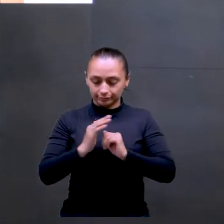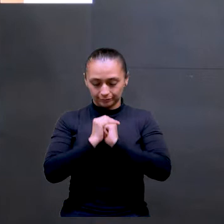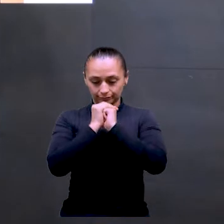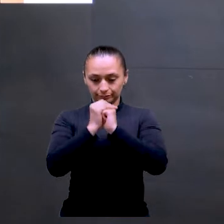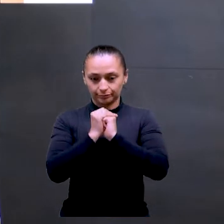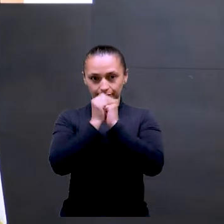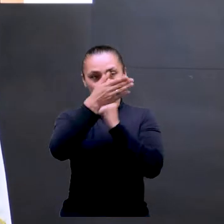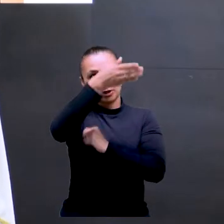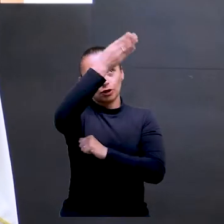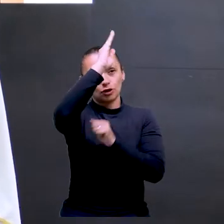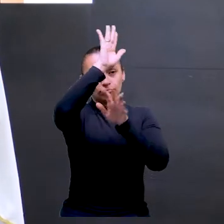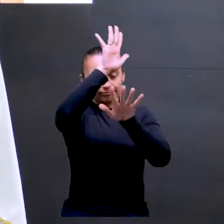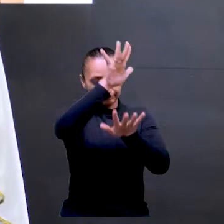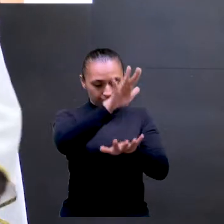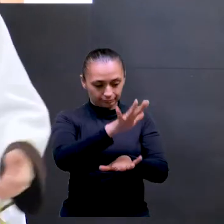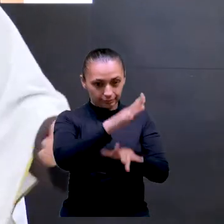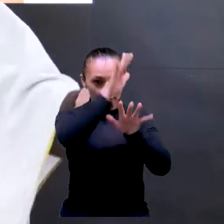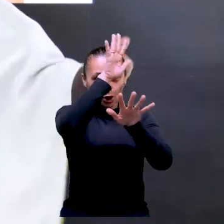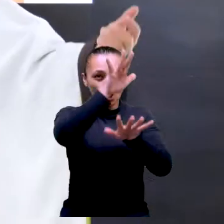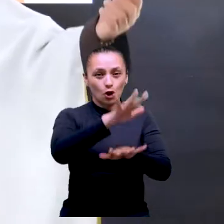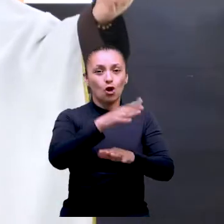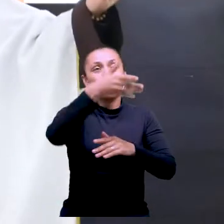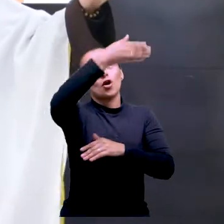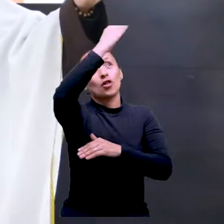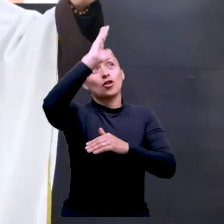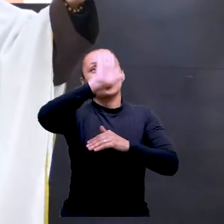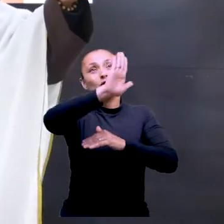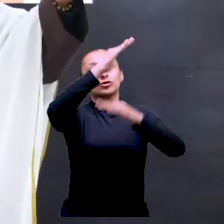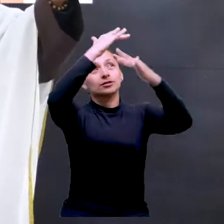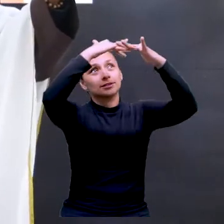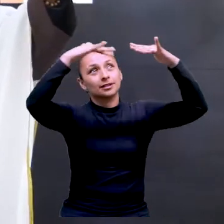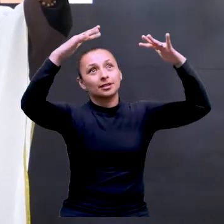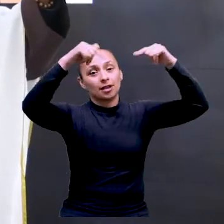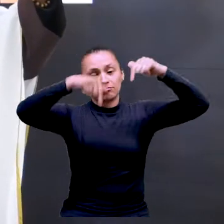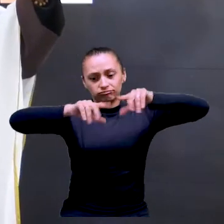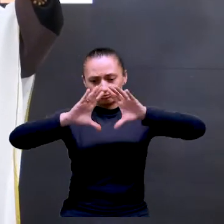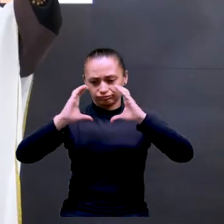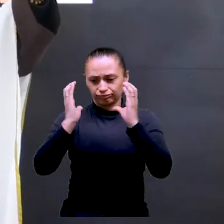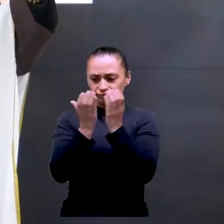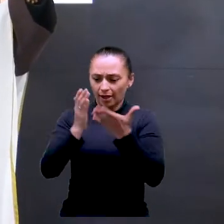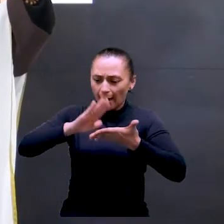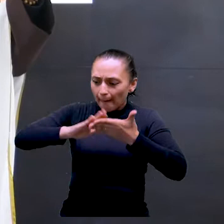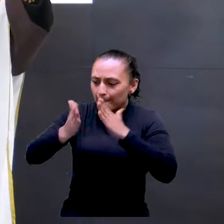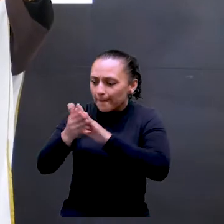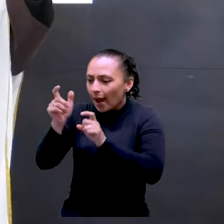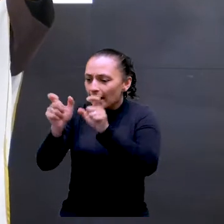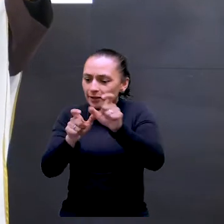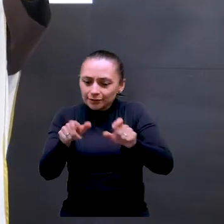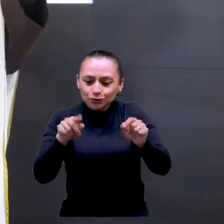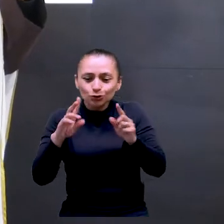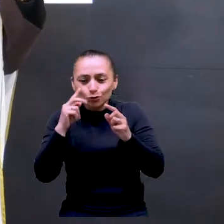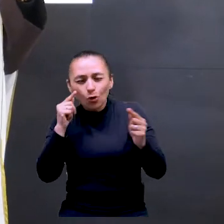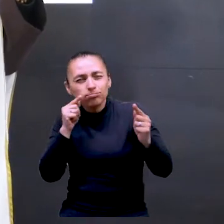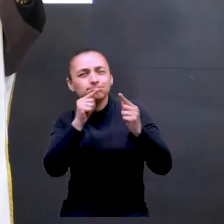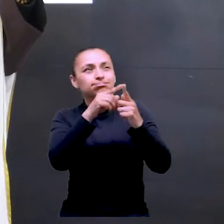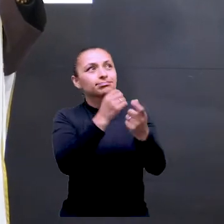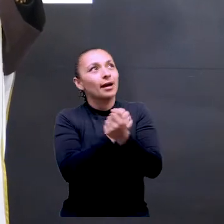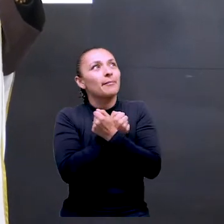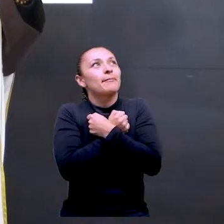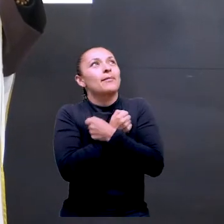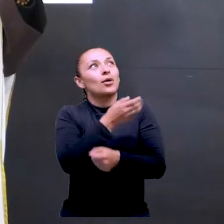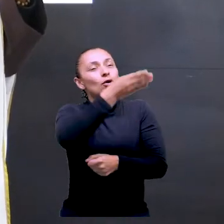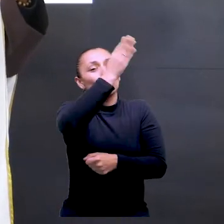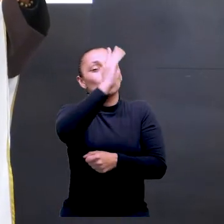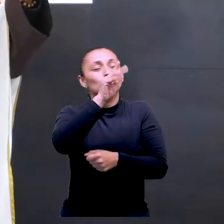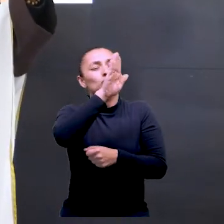glorificamos a dios padre gloria a dios en el cielo y en la tierra paz a los hombres que